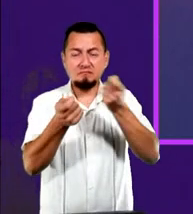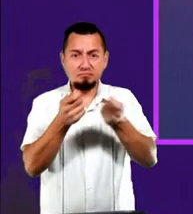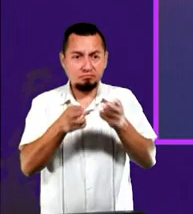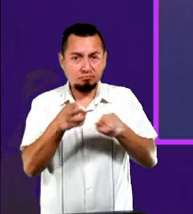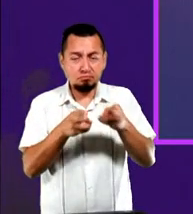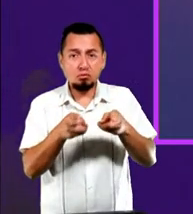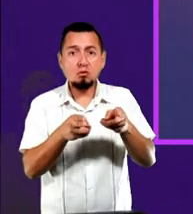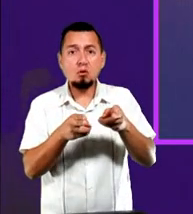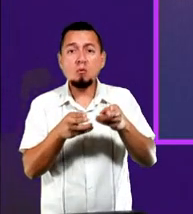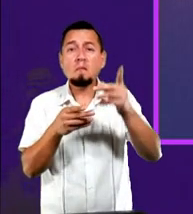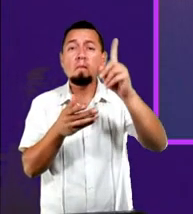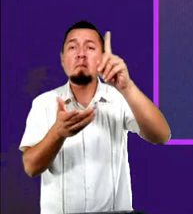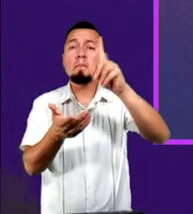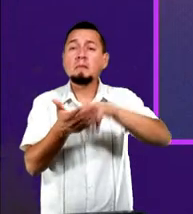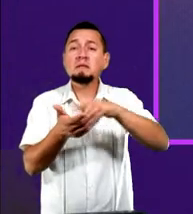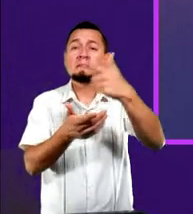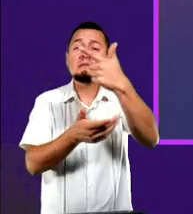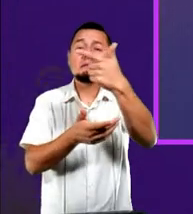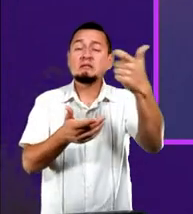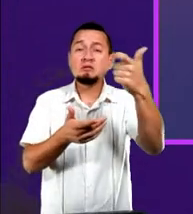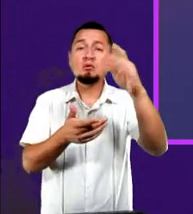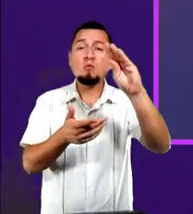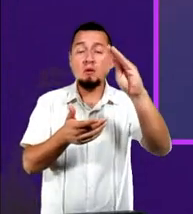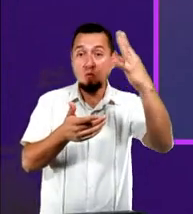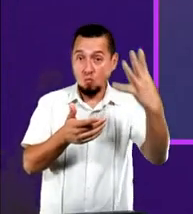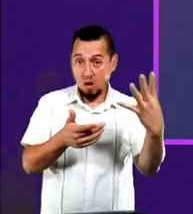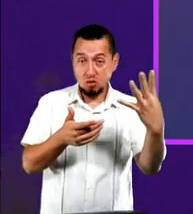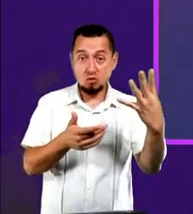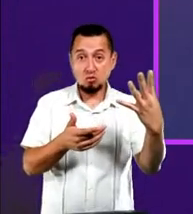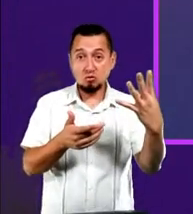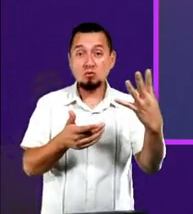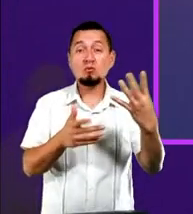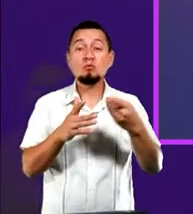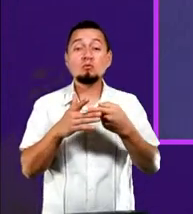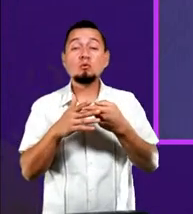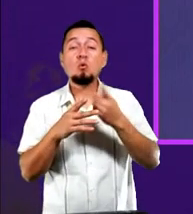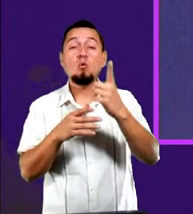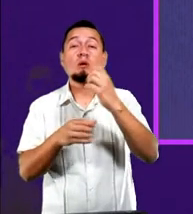1794 y un siglo después llega el ferrocarril. En